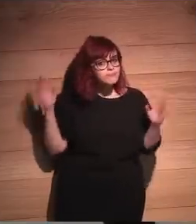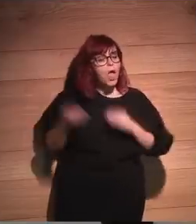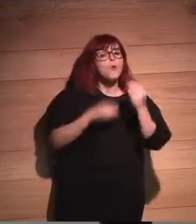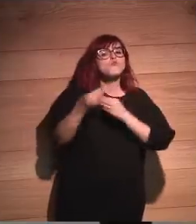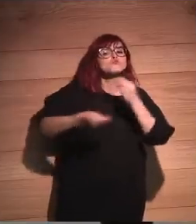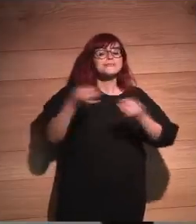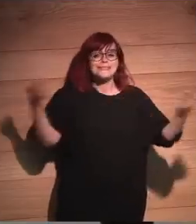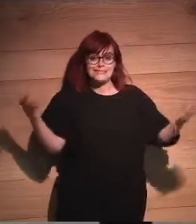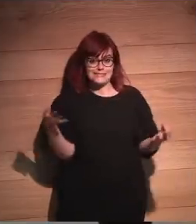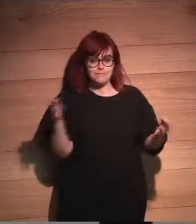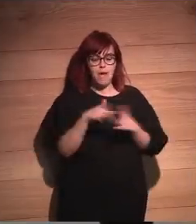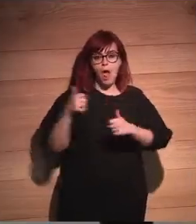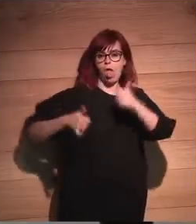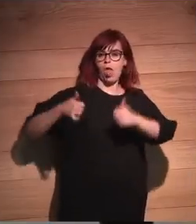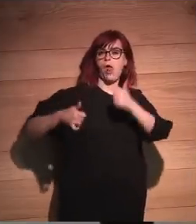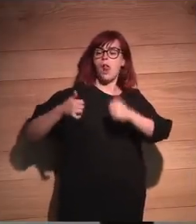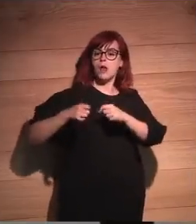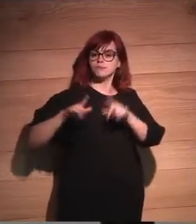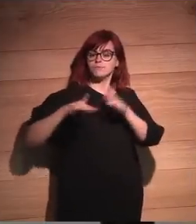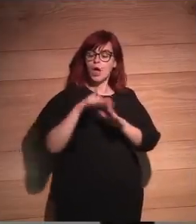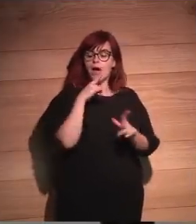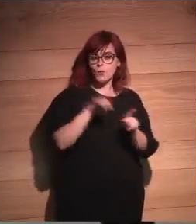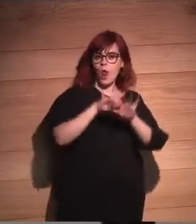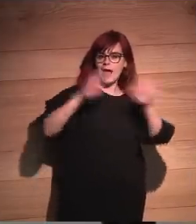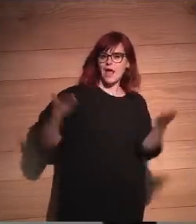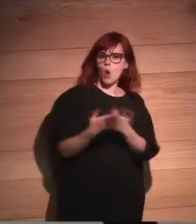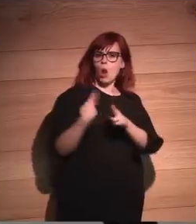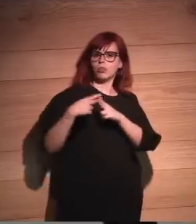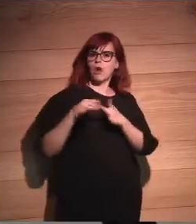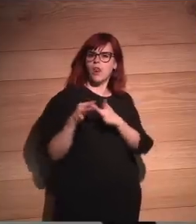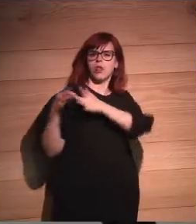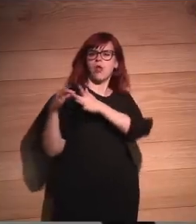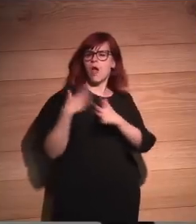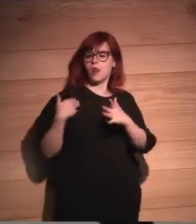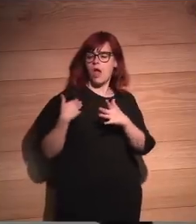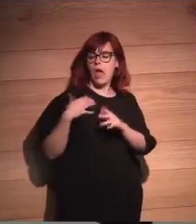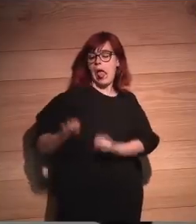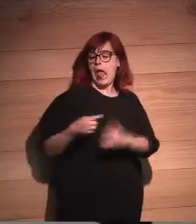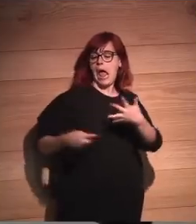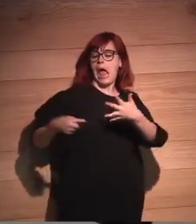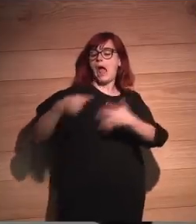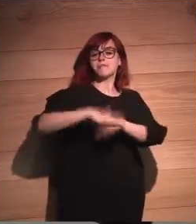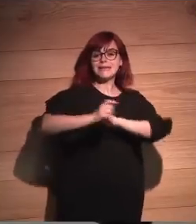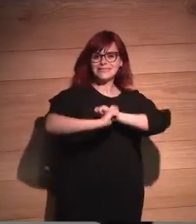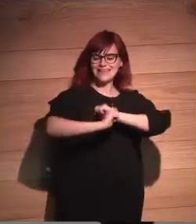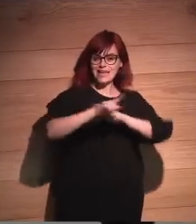lo que utiliza? Pues para posicionarse geopolíticamente como un líder, utiliza las